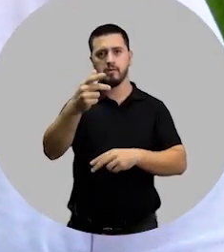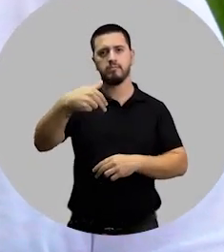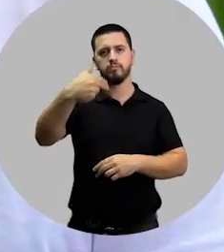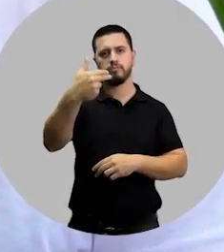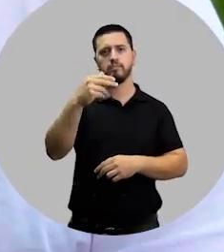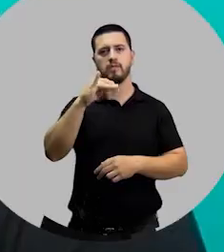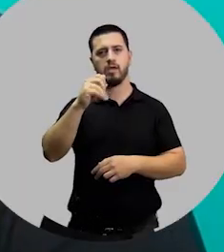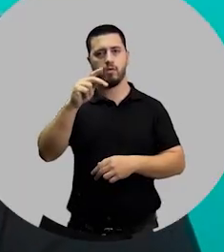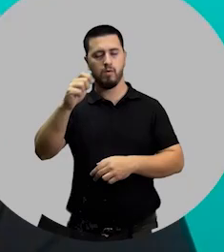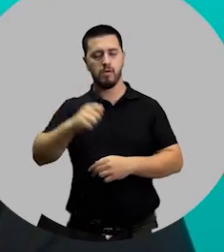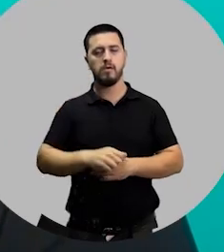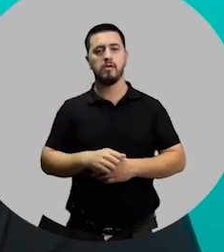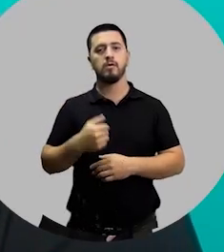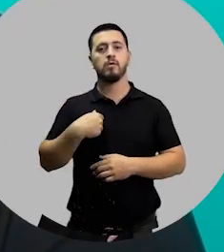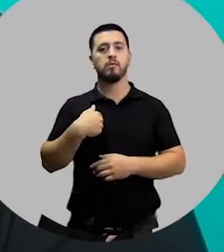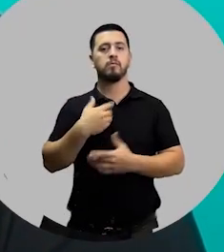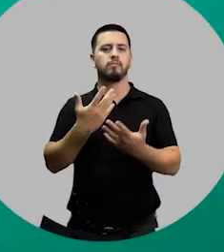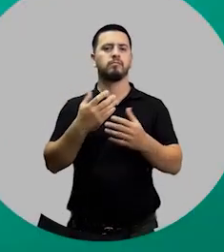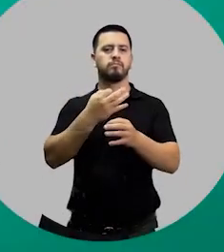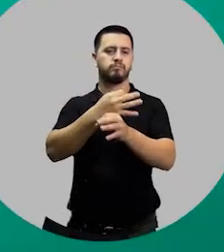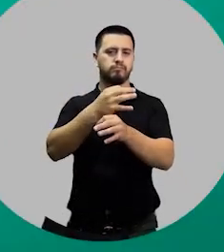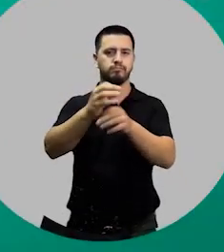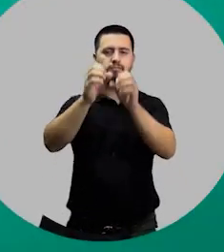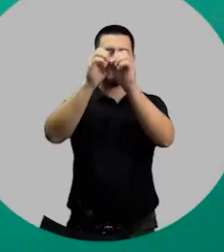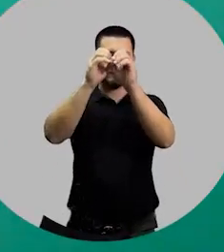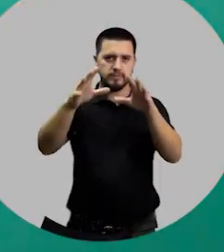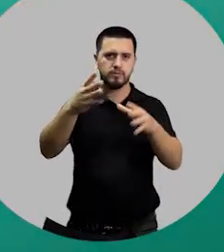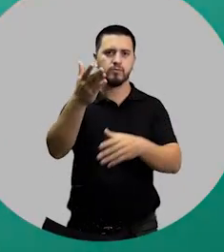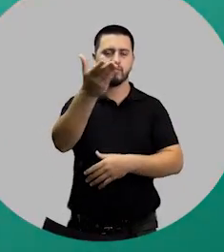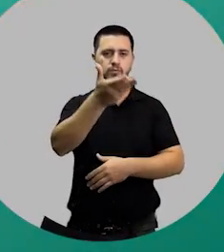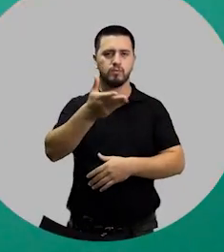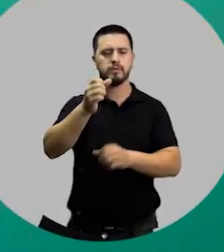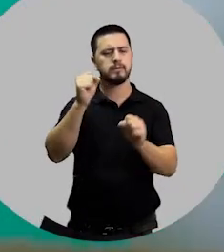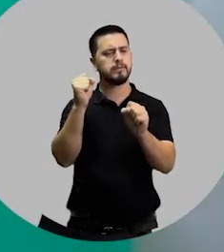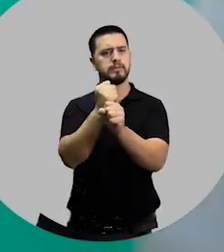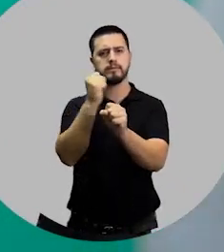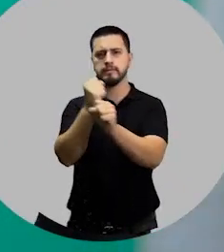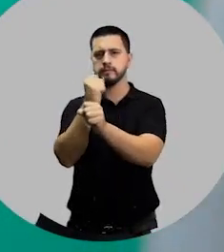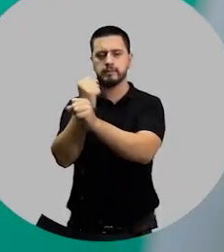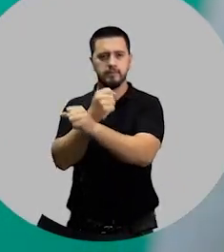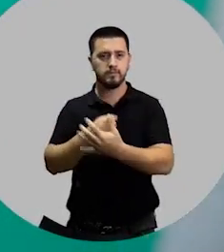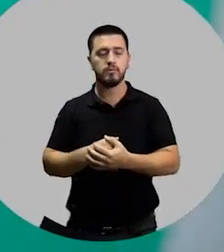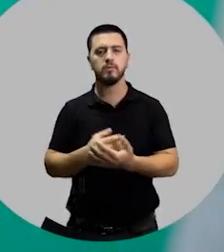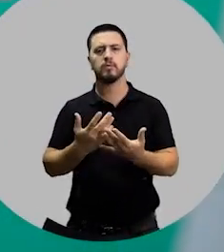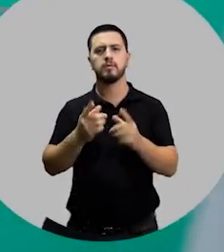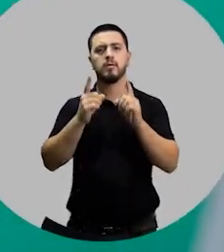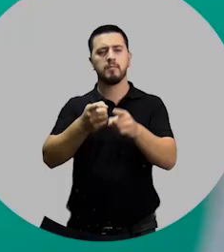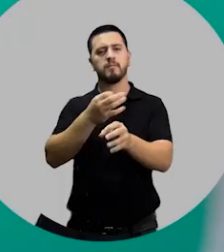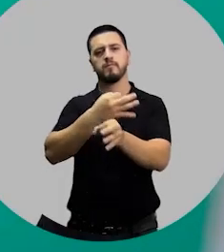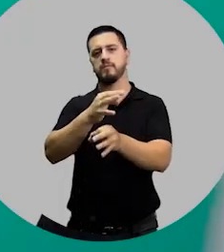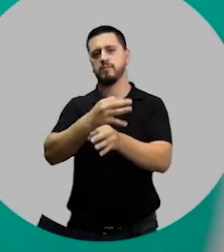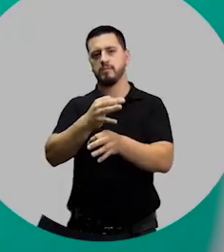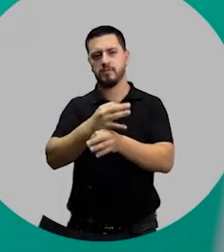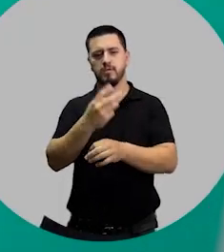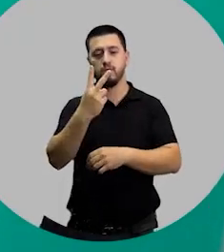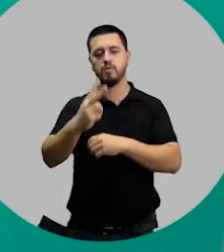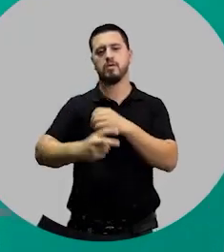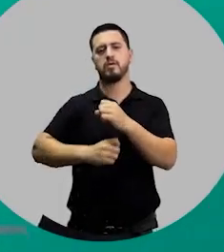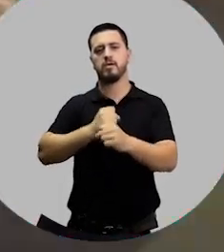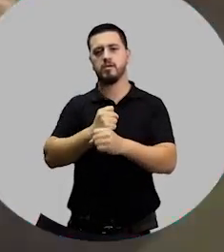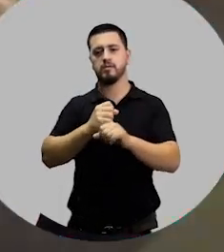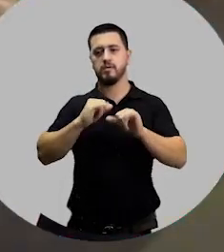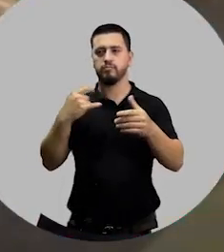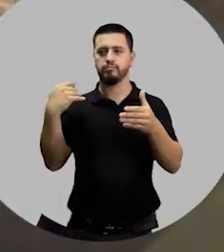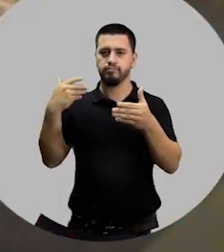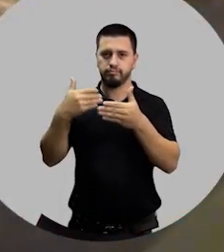al programa. Desearles muchas bendiciones, desearles muchos éxitos, muchas felicitaciones por los 2 años